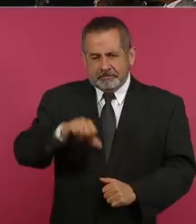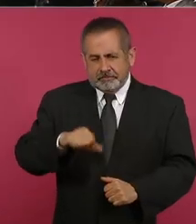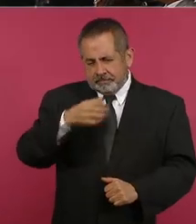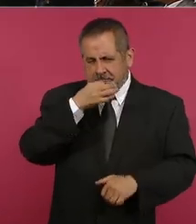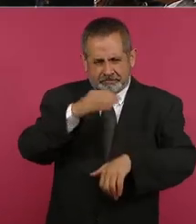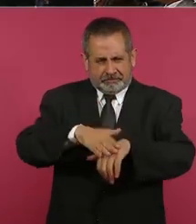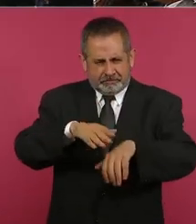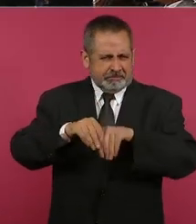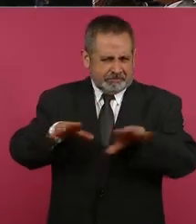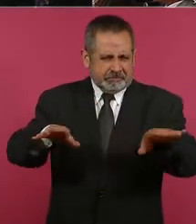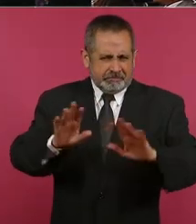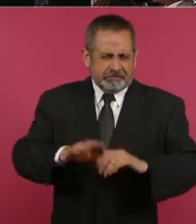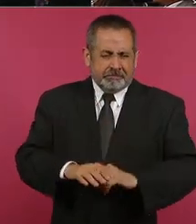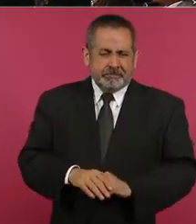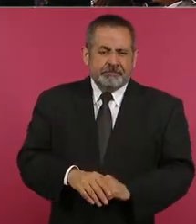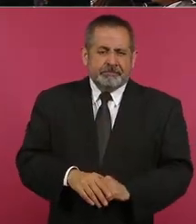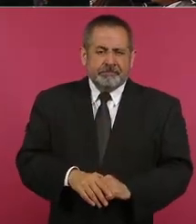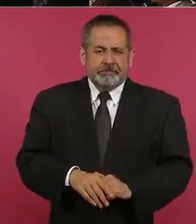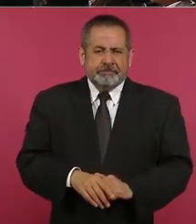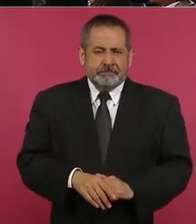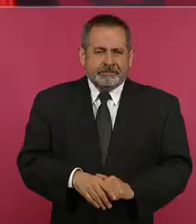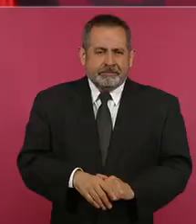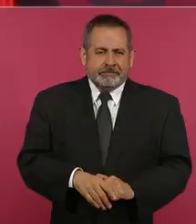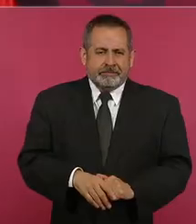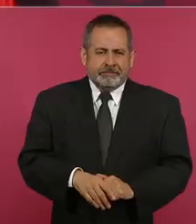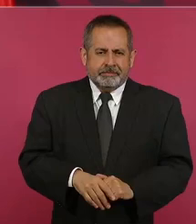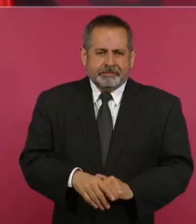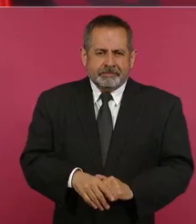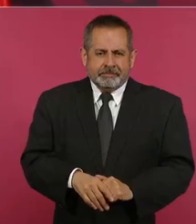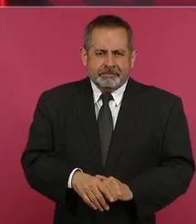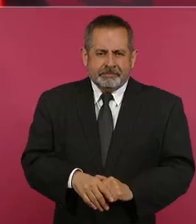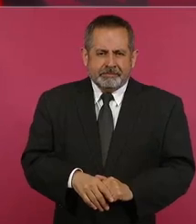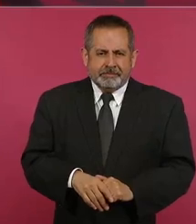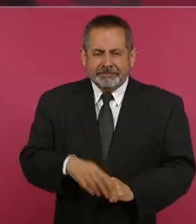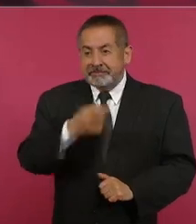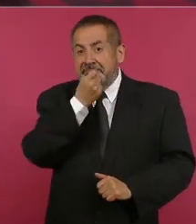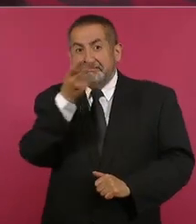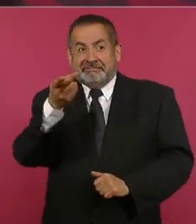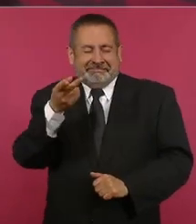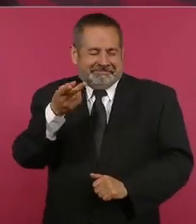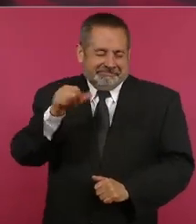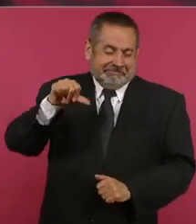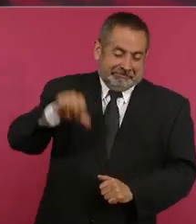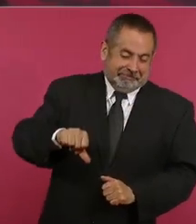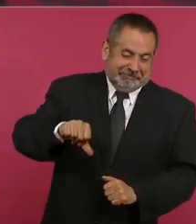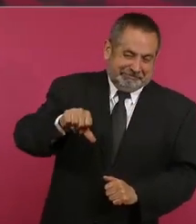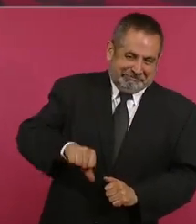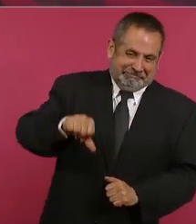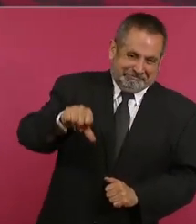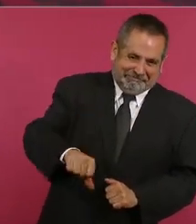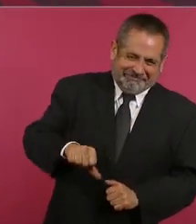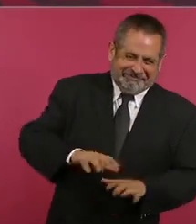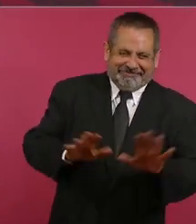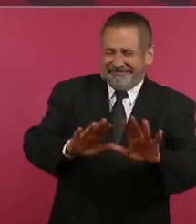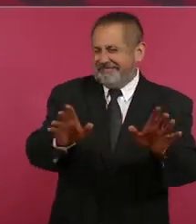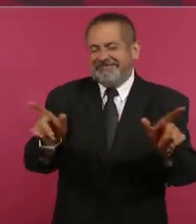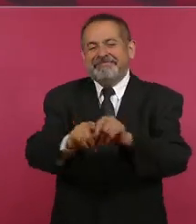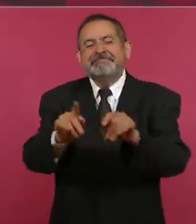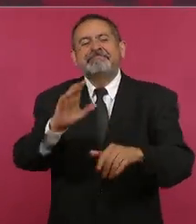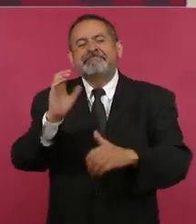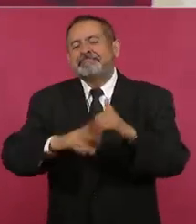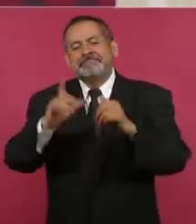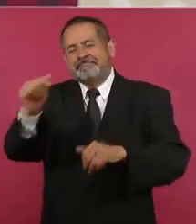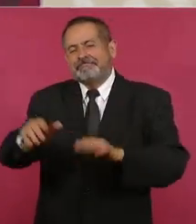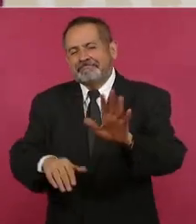Hoy. Como diría el clásico. Hoy. Ya, vámonos.